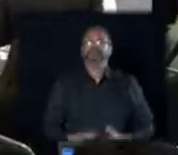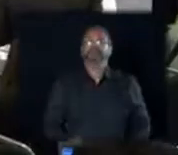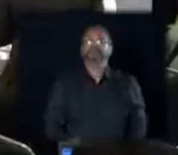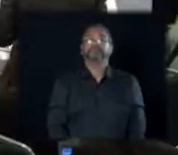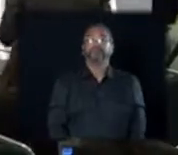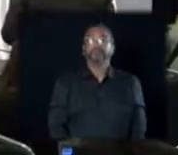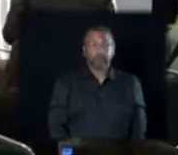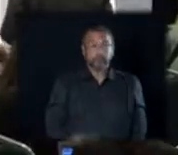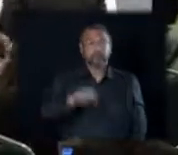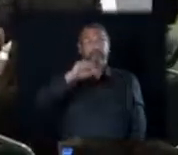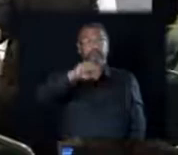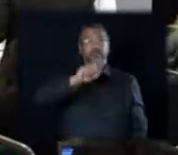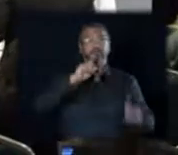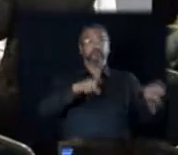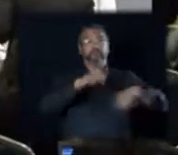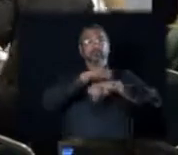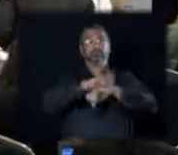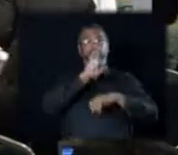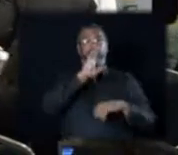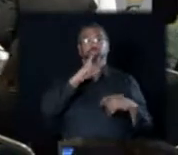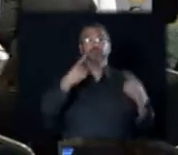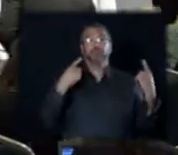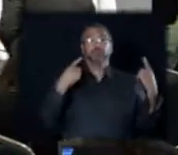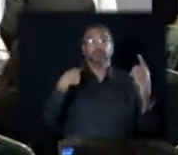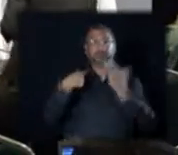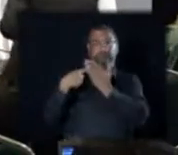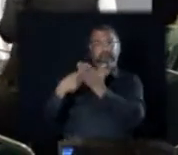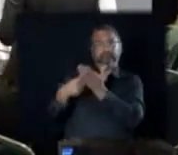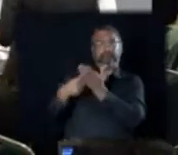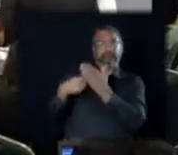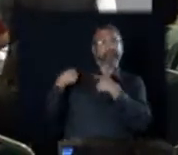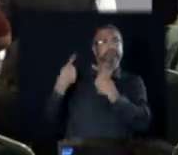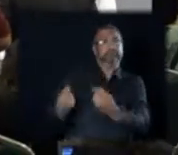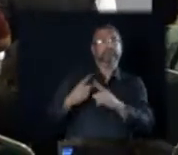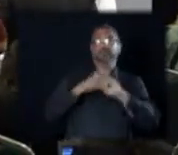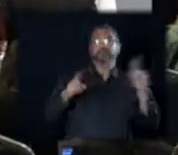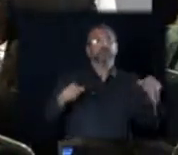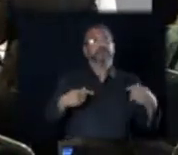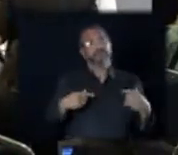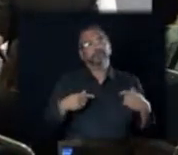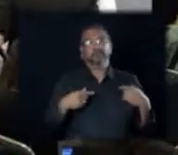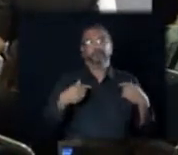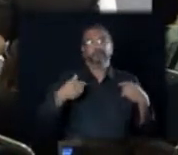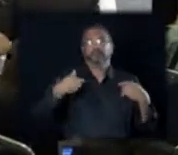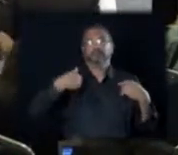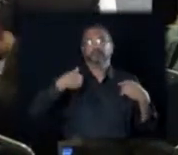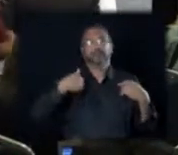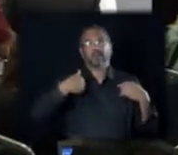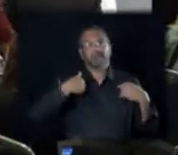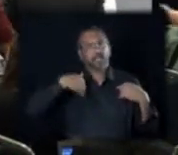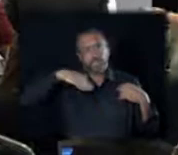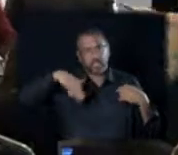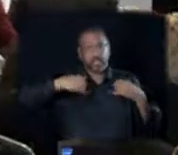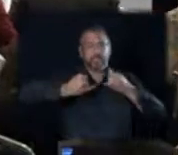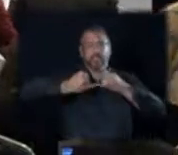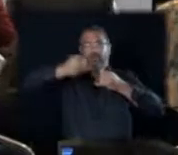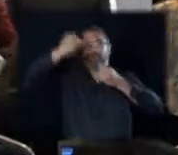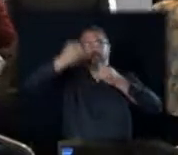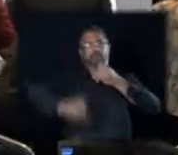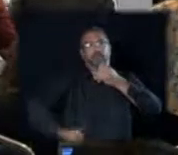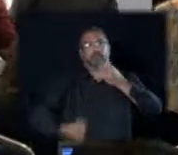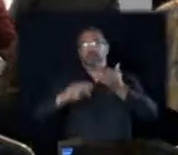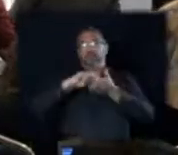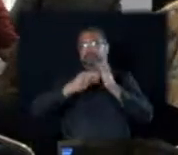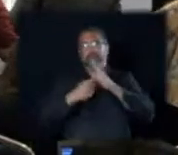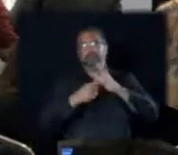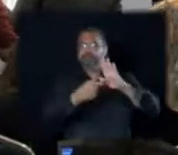desembolsar estos fondos. Hemos estado en consultas y no, todavía no hemos visto